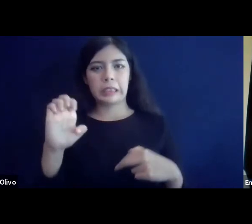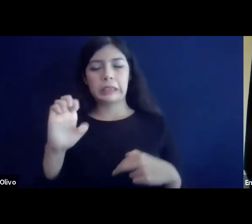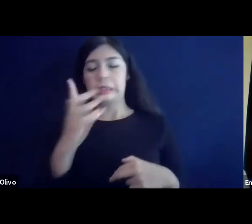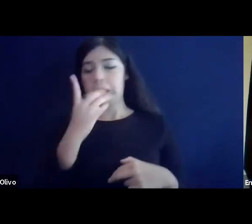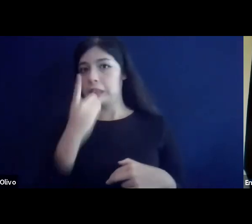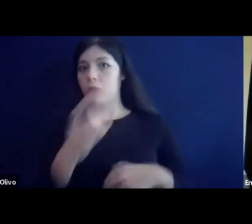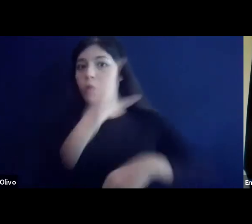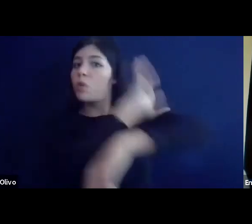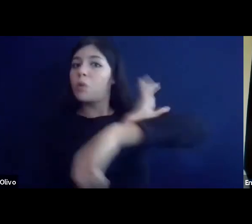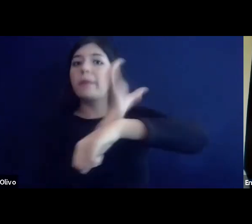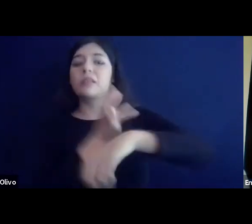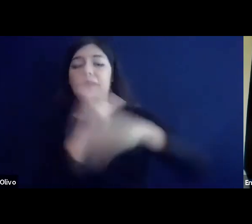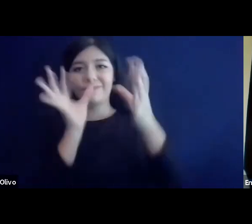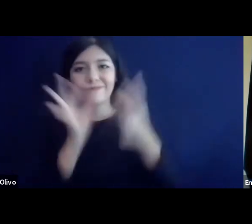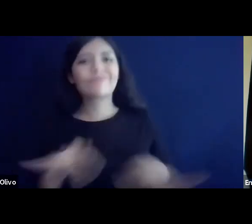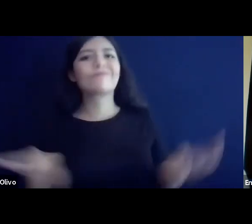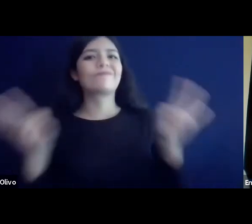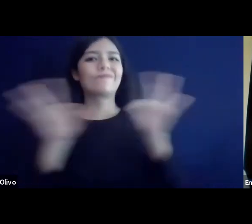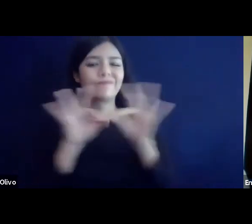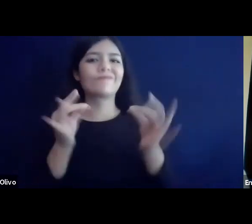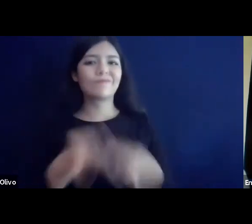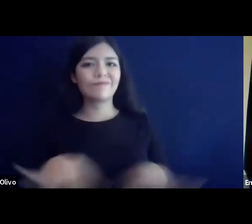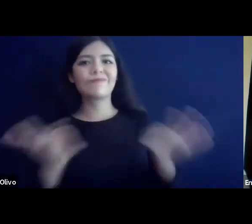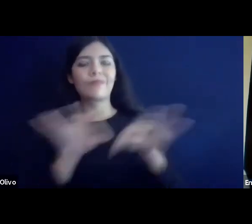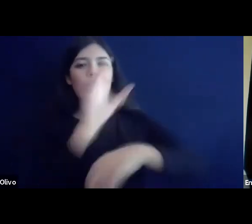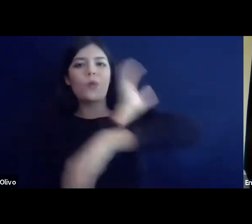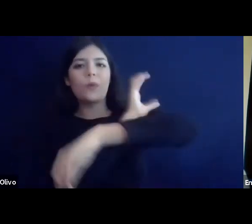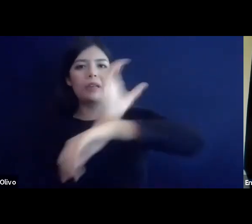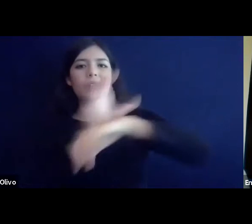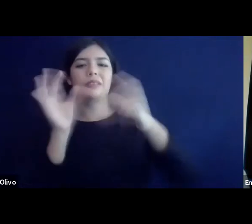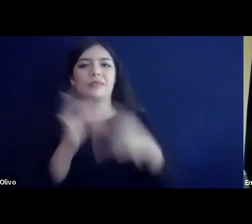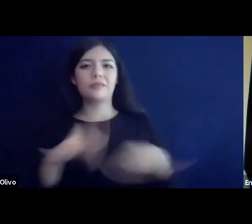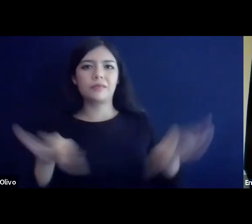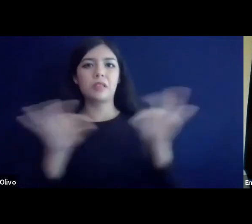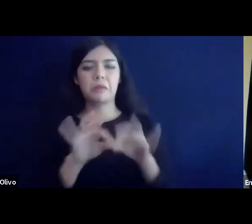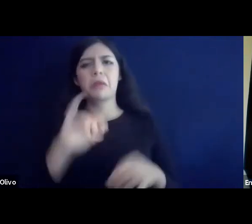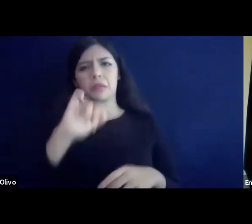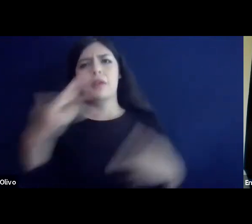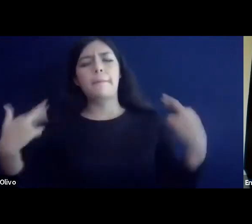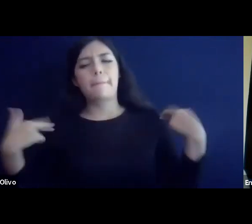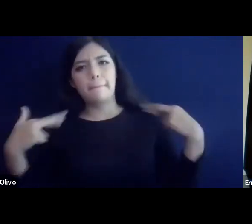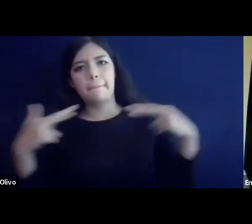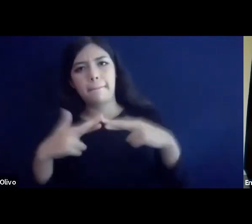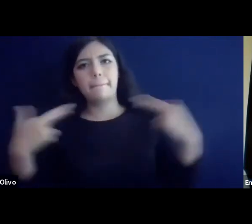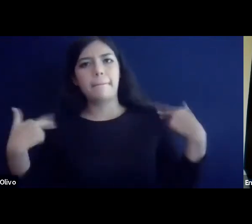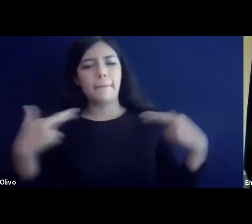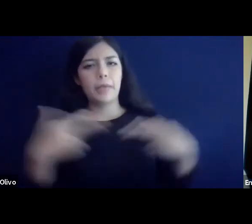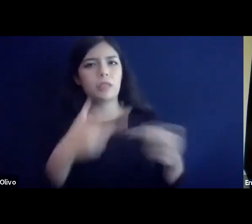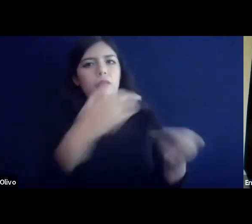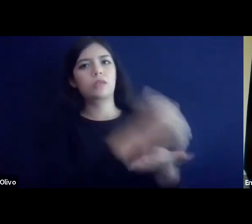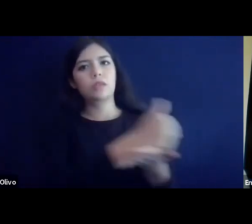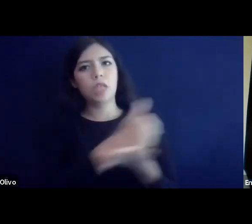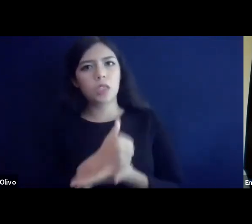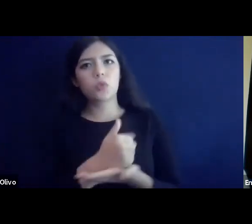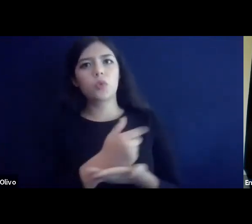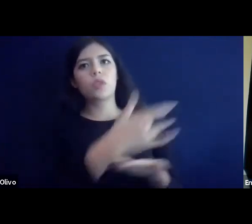siempre muy, muy importante. Es cierto que los maestros, pues ahora sí